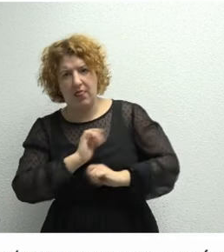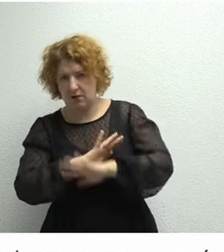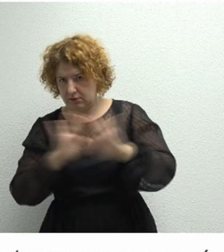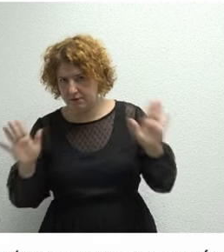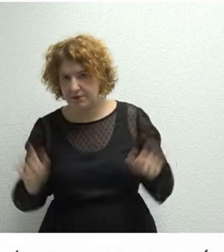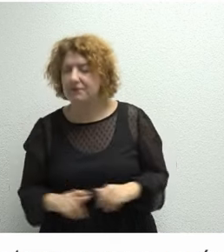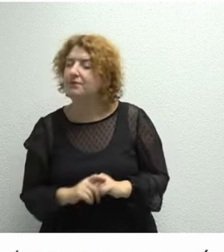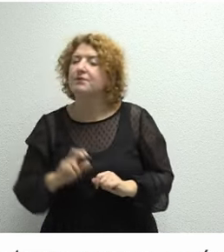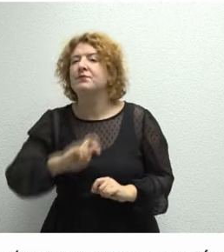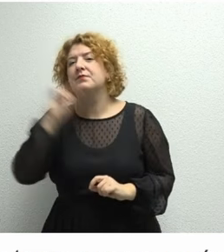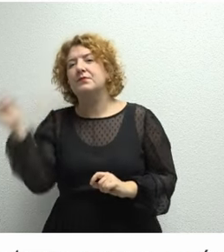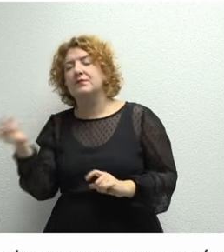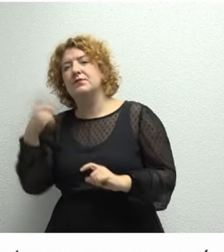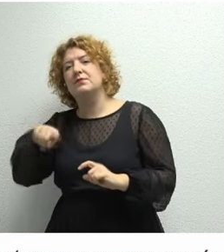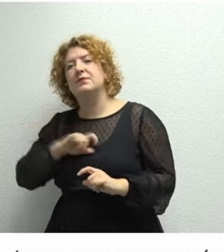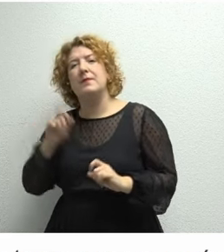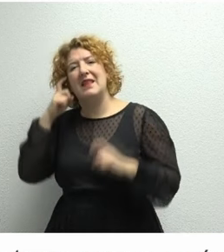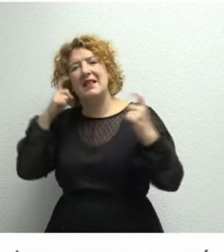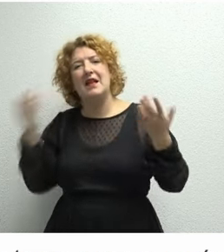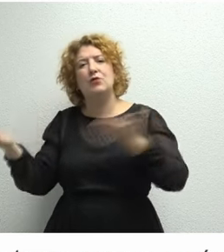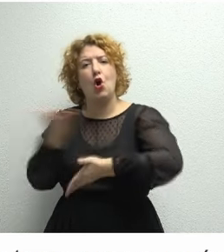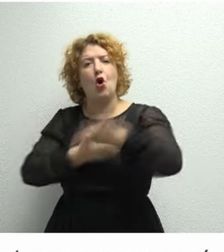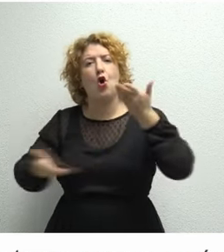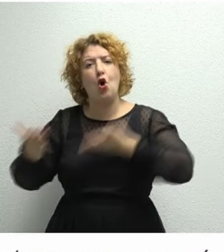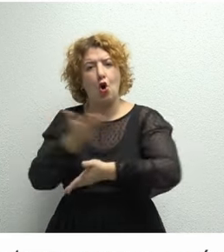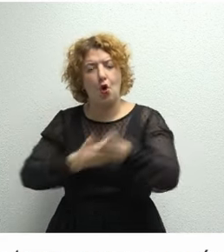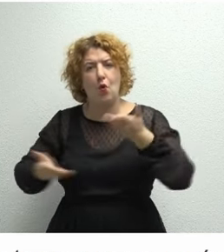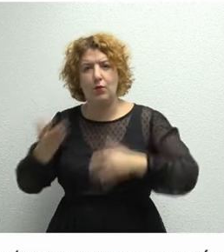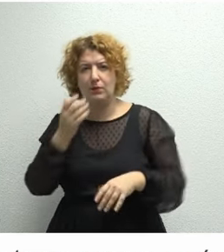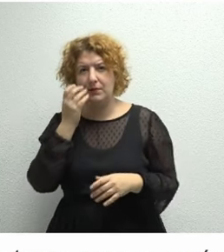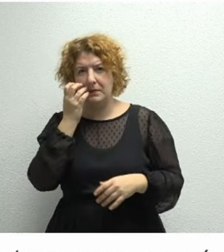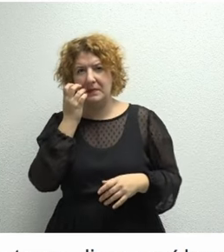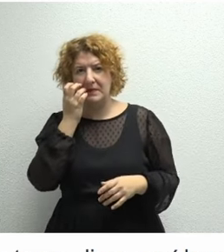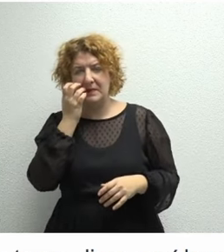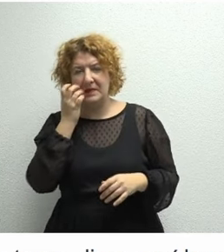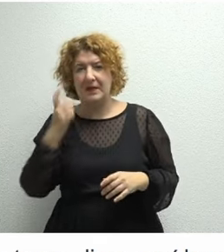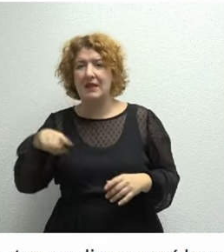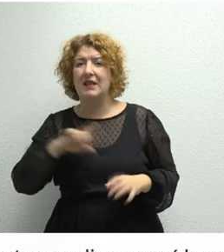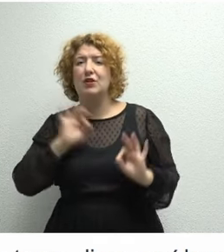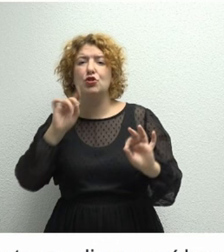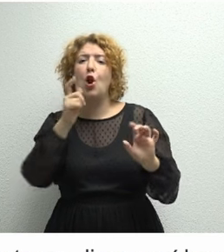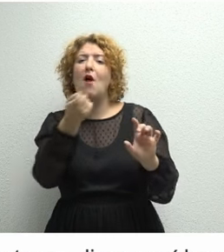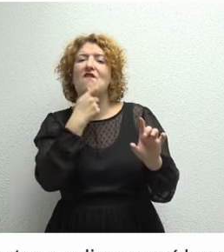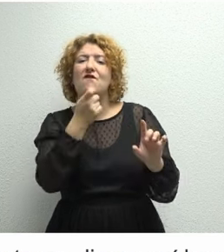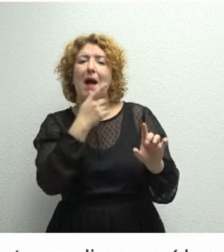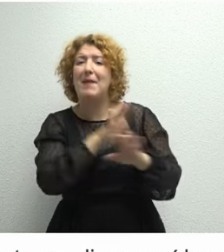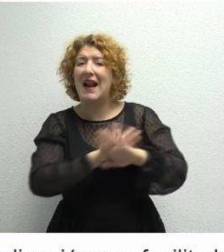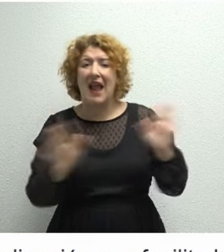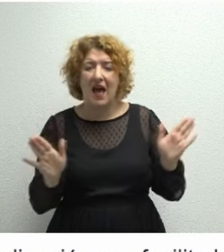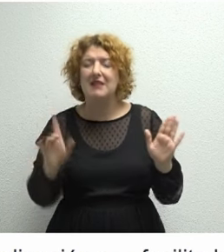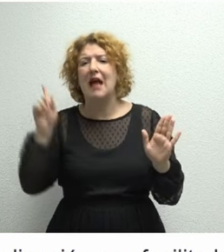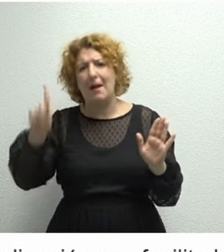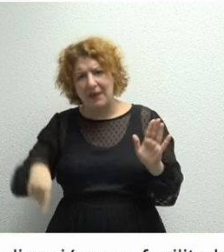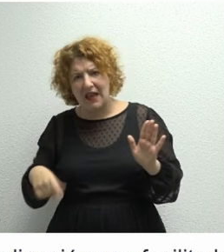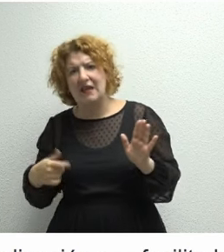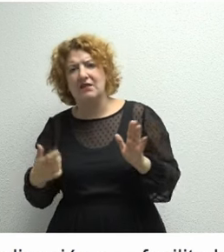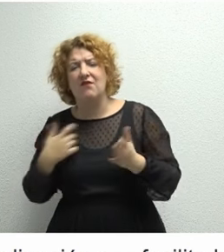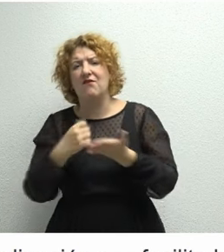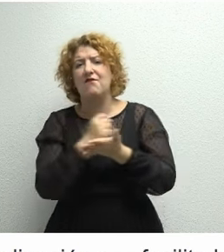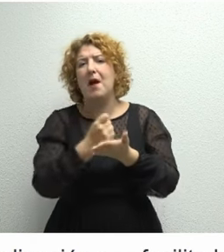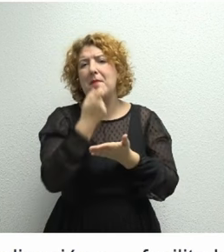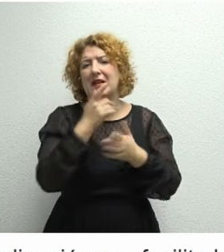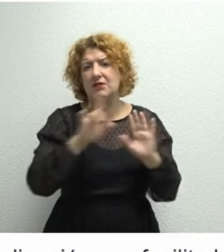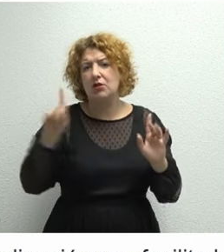nos planteamos juntas intervenciones coordinadas no solo nos basamos en esa en esa intervención farmacológica sino que tenemos en cuenta las intervenciones